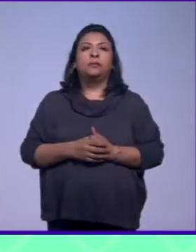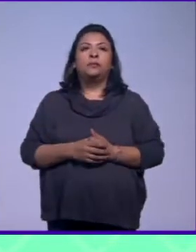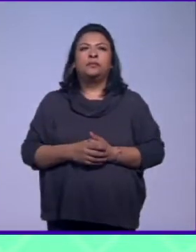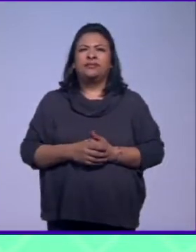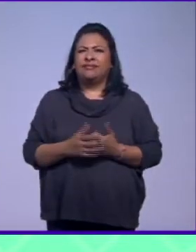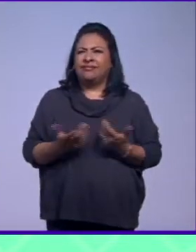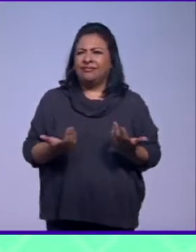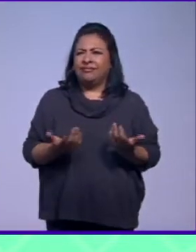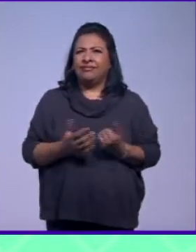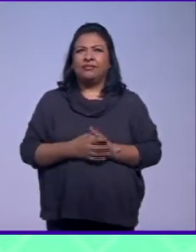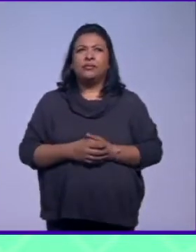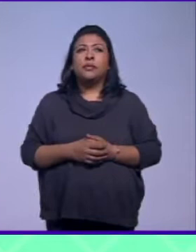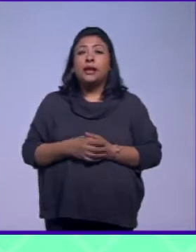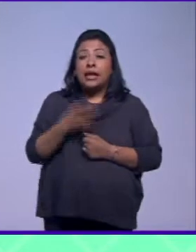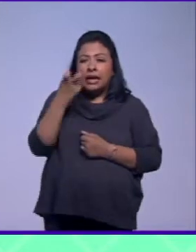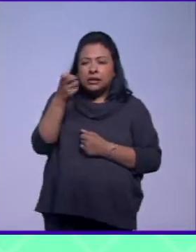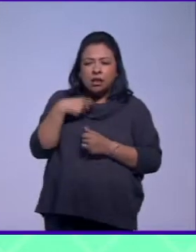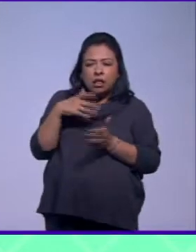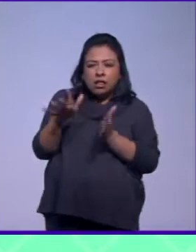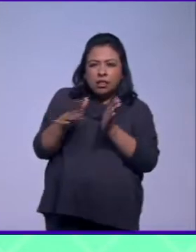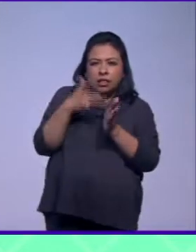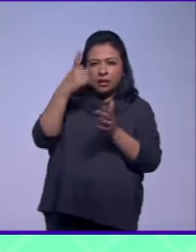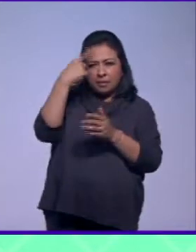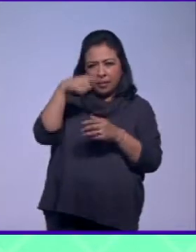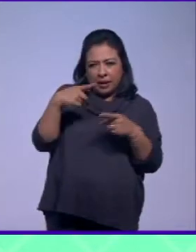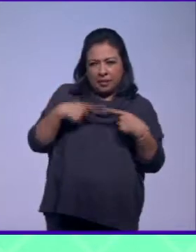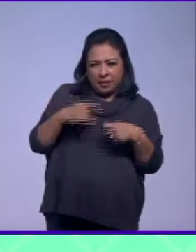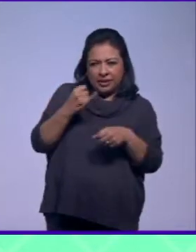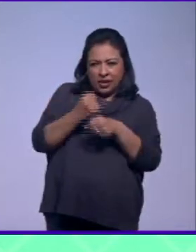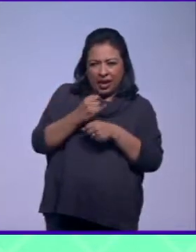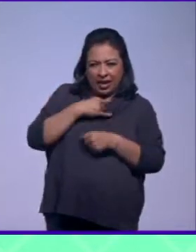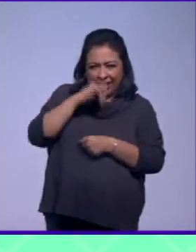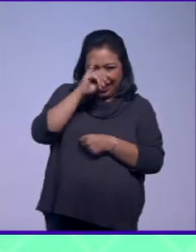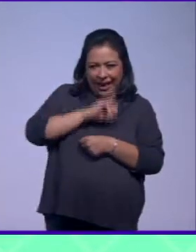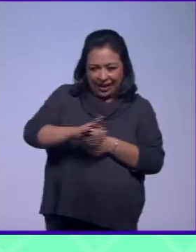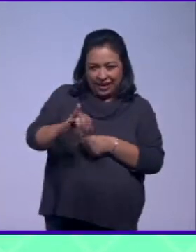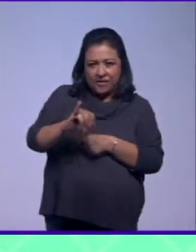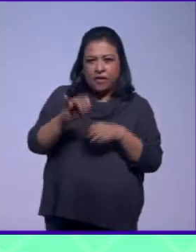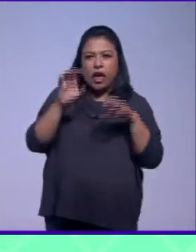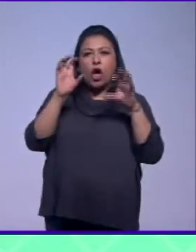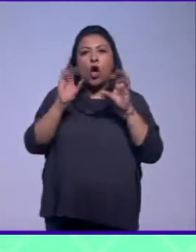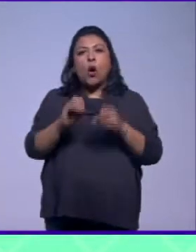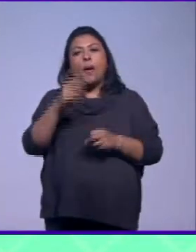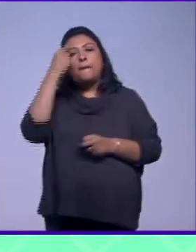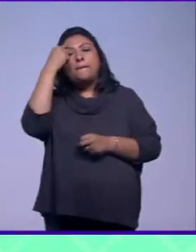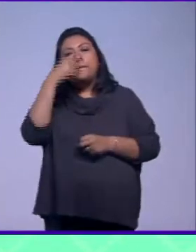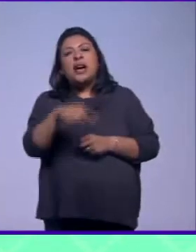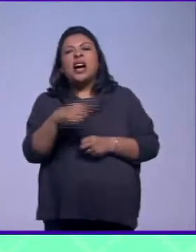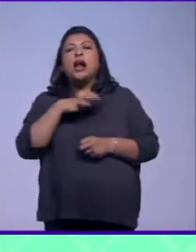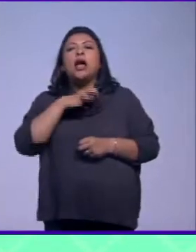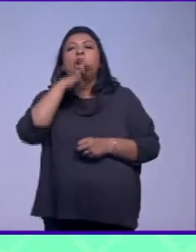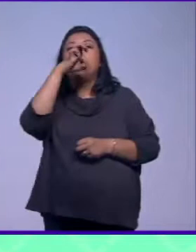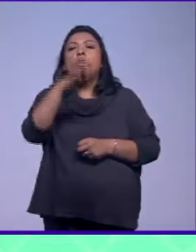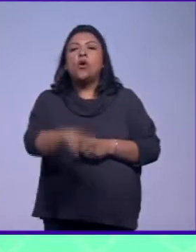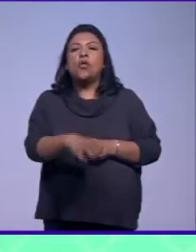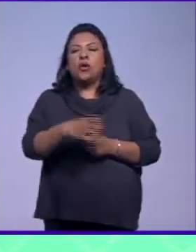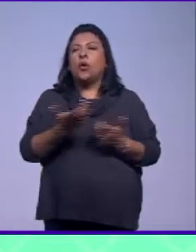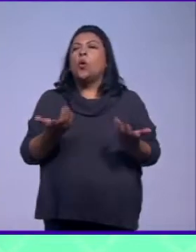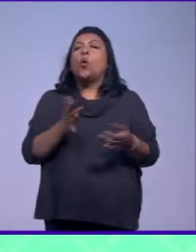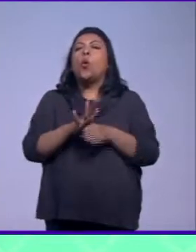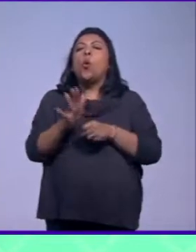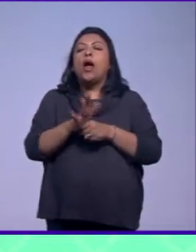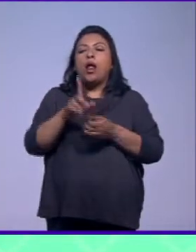y eso te inspiró un poco para el personaje este del jefe o más bien para esta parte del odio de santiago